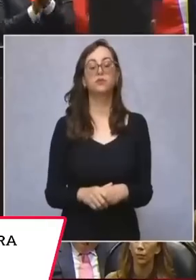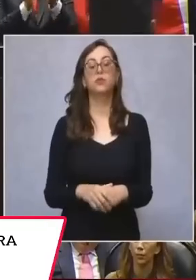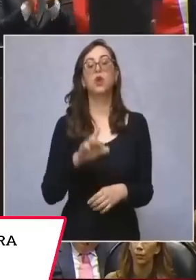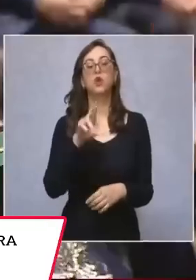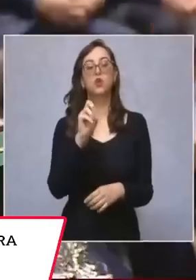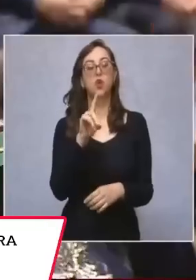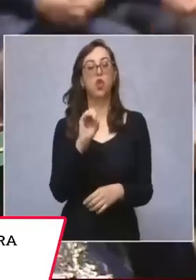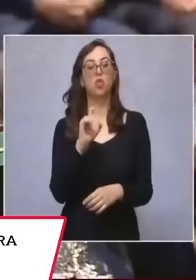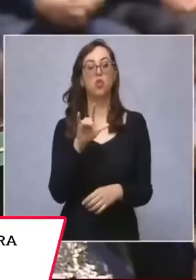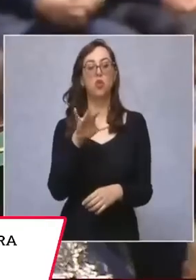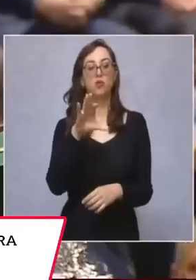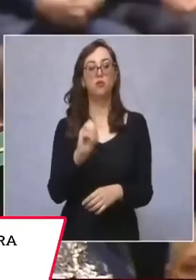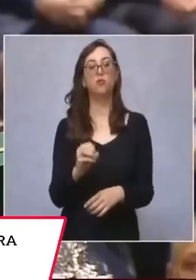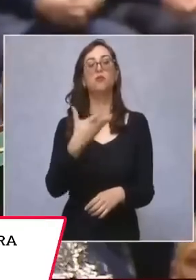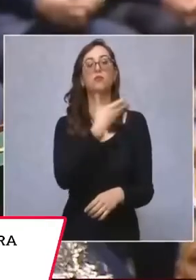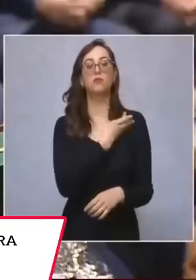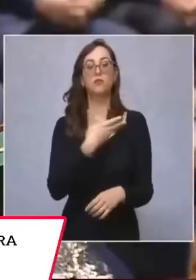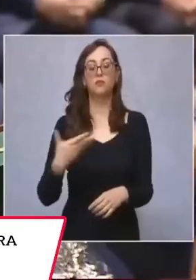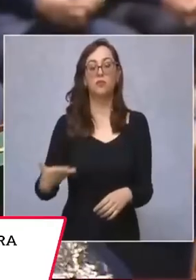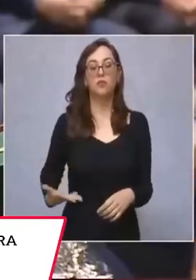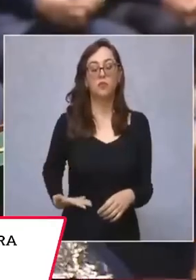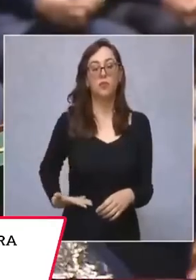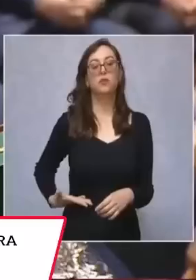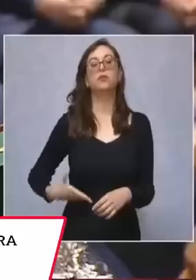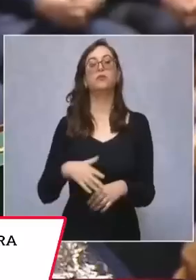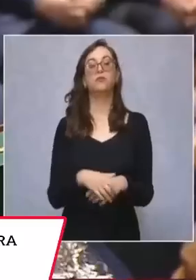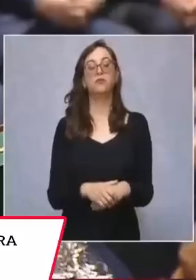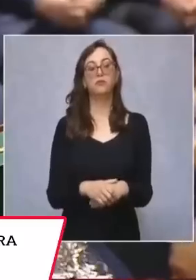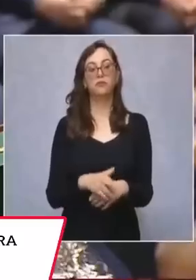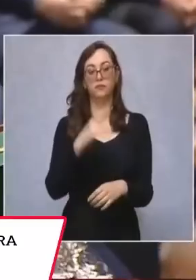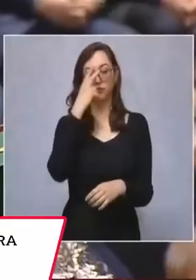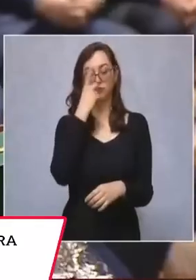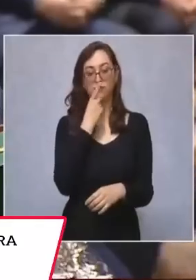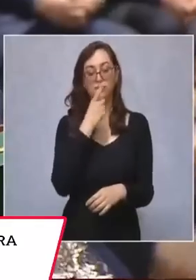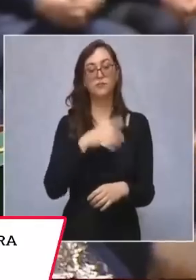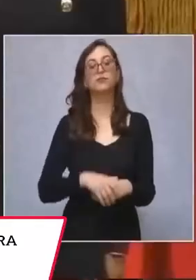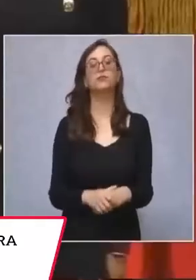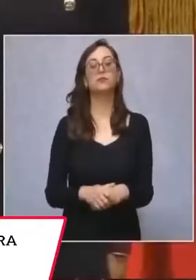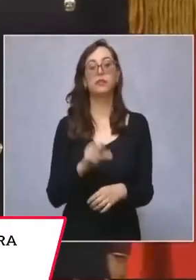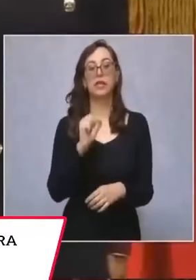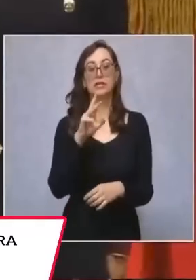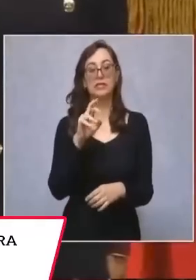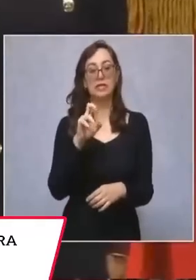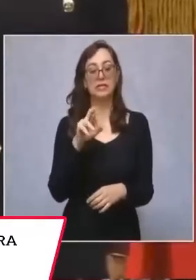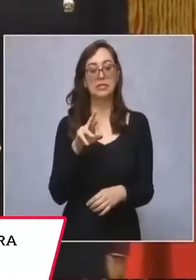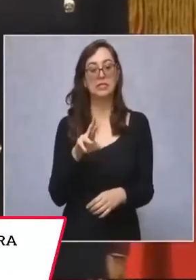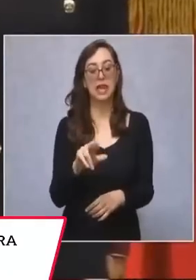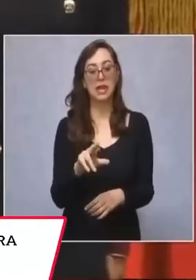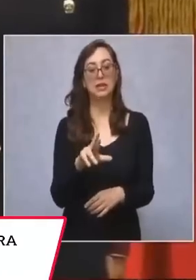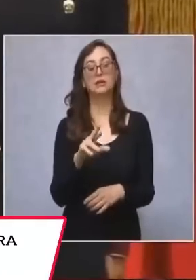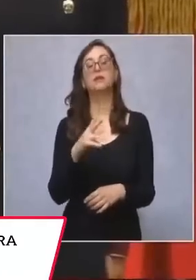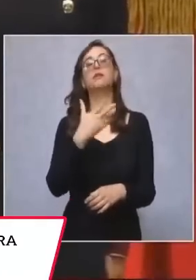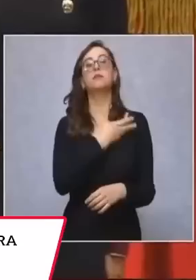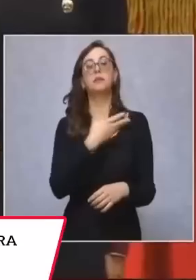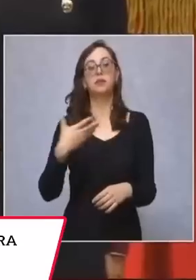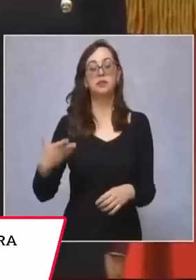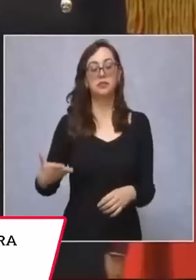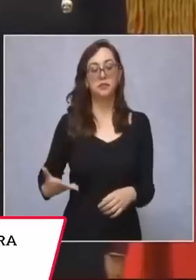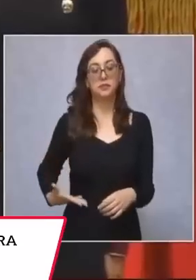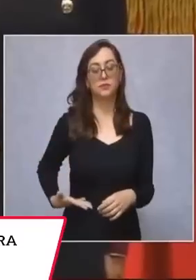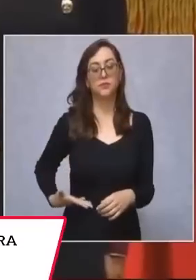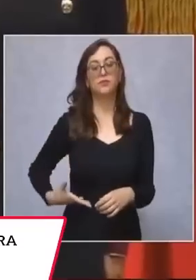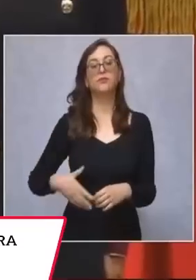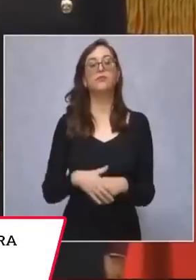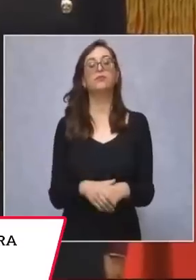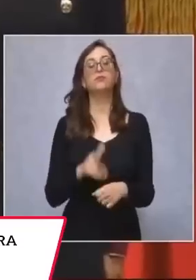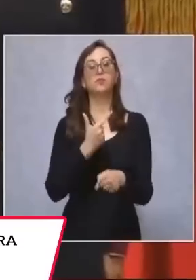mujer, sino que es una mujer joven e indígena, que son factores de vulnerabilidad en México y en el mundo, ¿no?